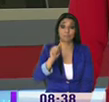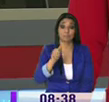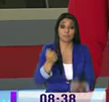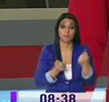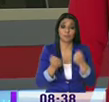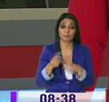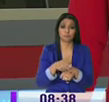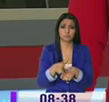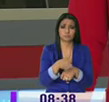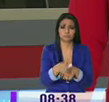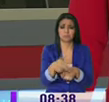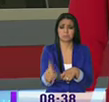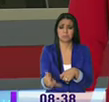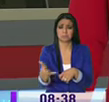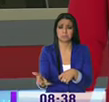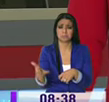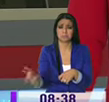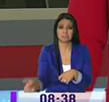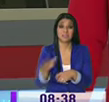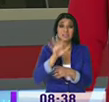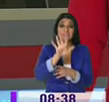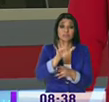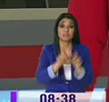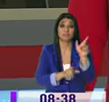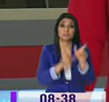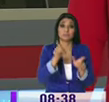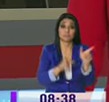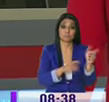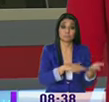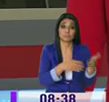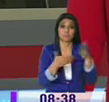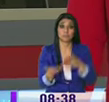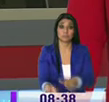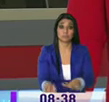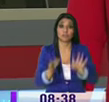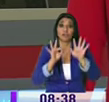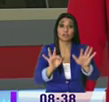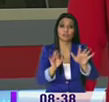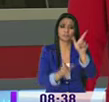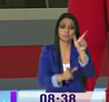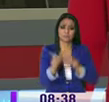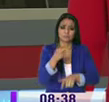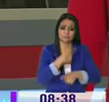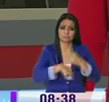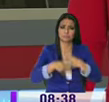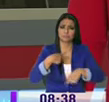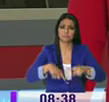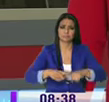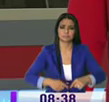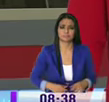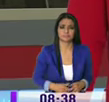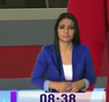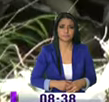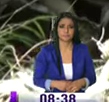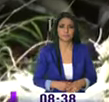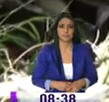tránsito dejó 5 personas fallecidas y otras siete heridas el vehículo en el que viajaban cayó a un abismo